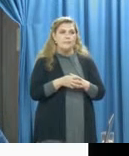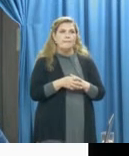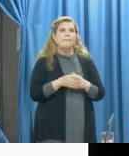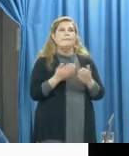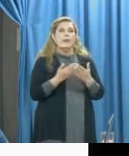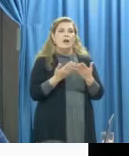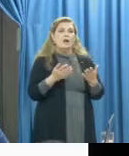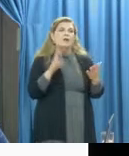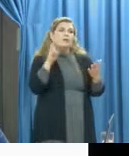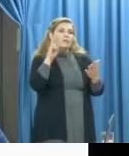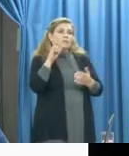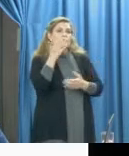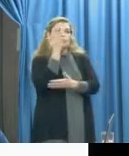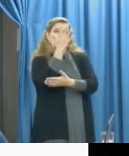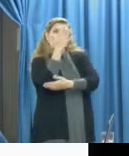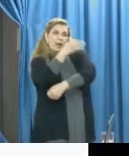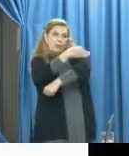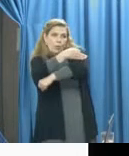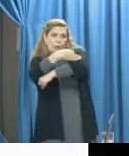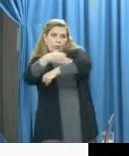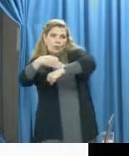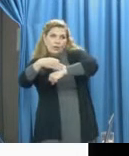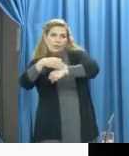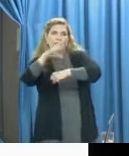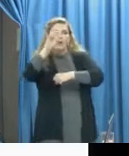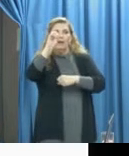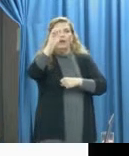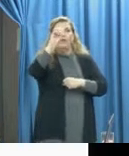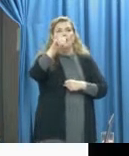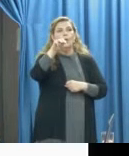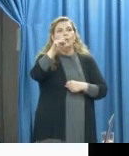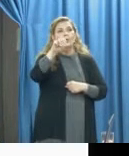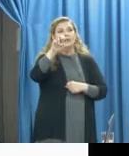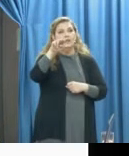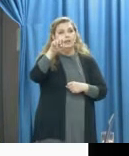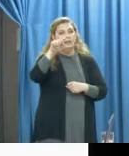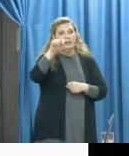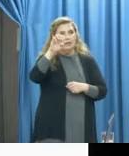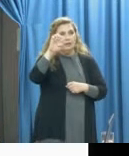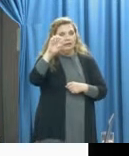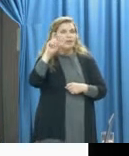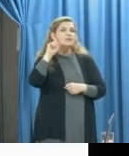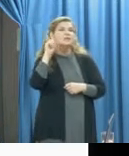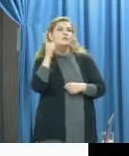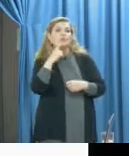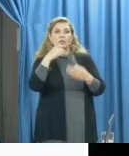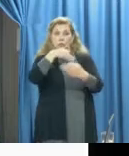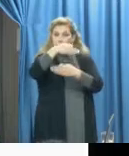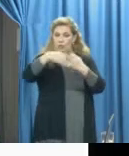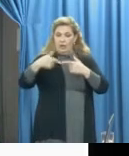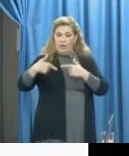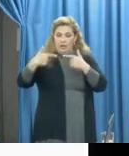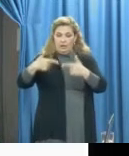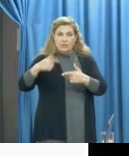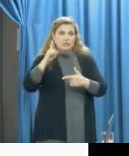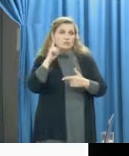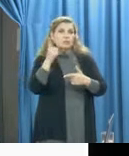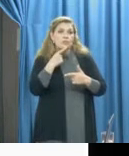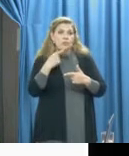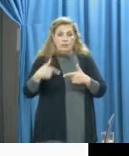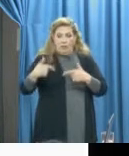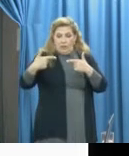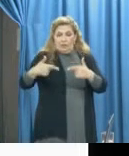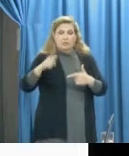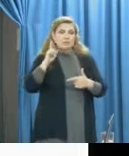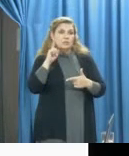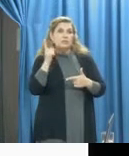Aquí tenemos un árbol familiar de sordera dominante. En todas las generaciones tenemos afectados. Es una